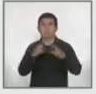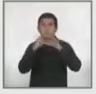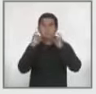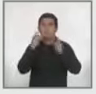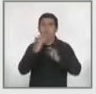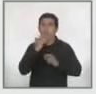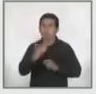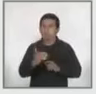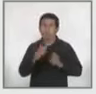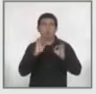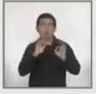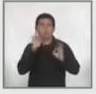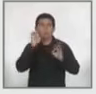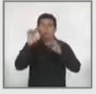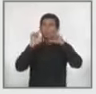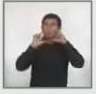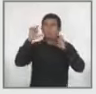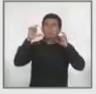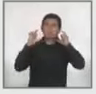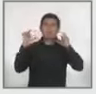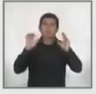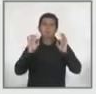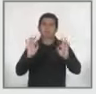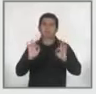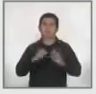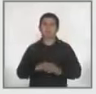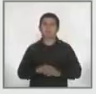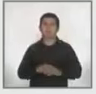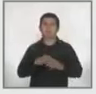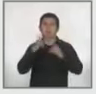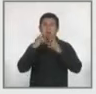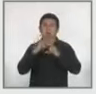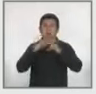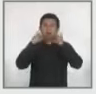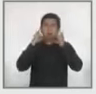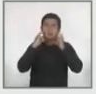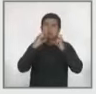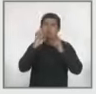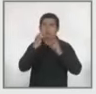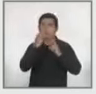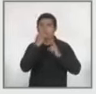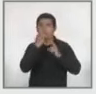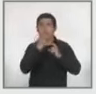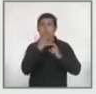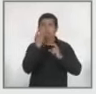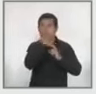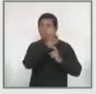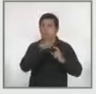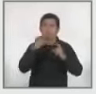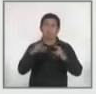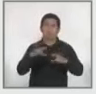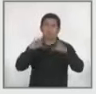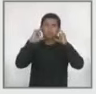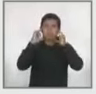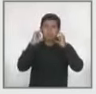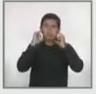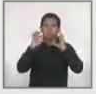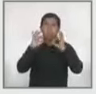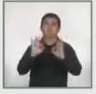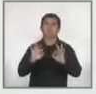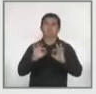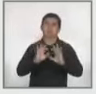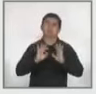correctamente, corroborando que el cubrebocas nos cubra nariz y boca en su